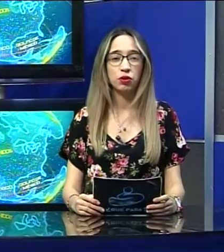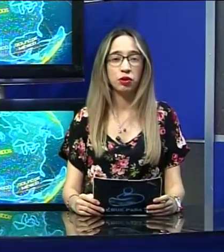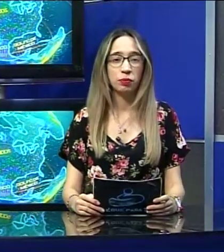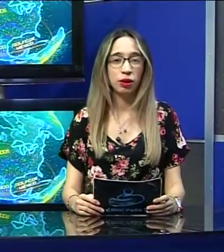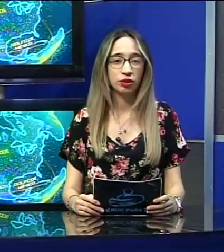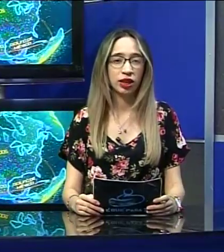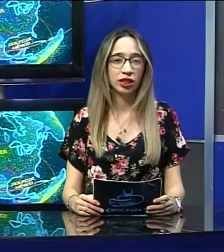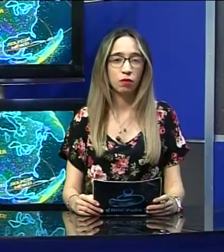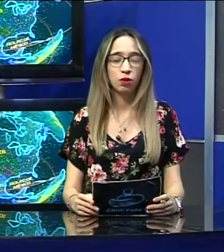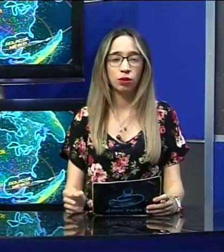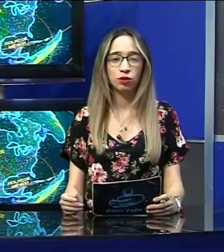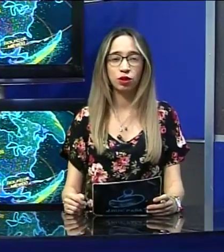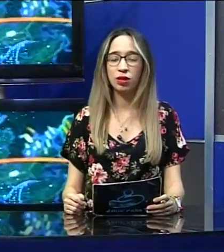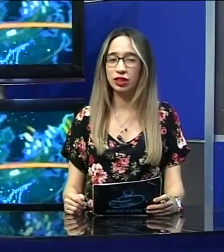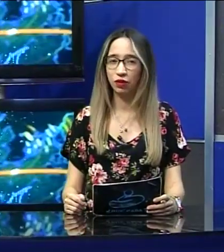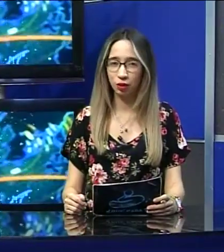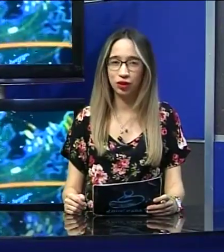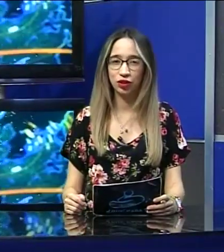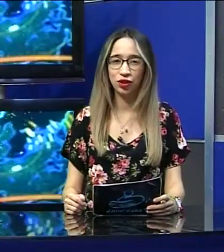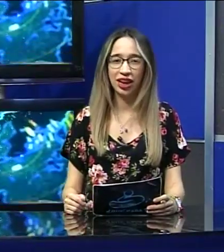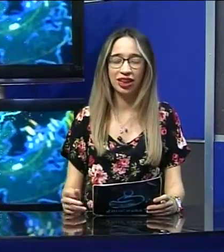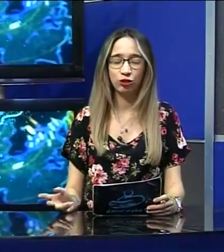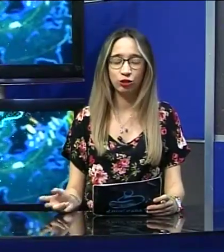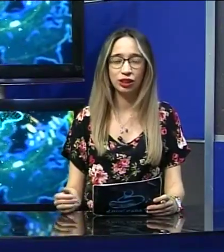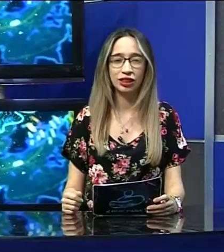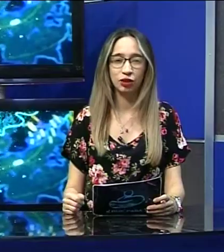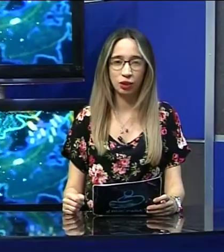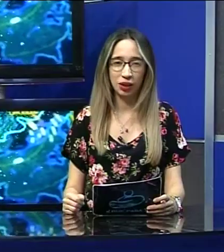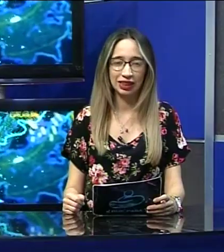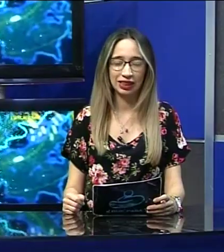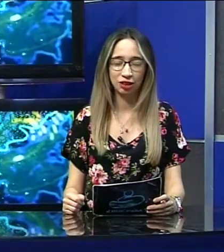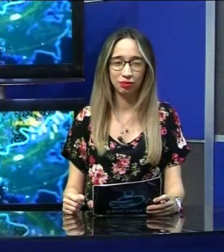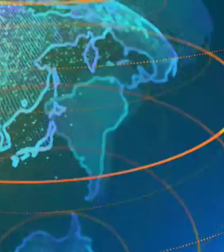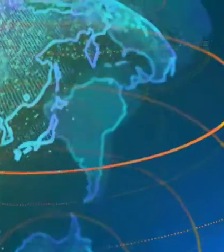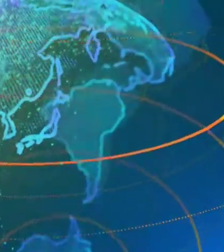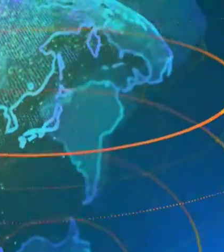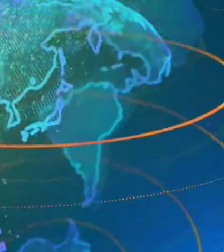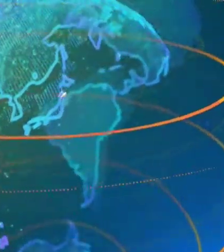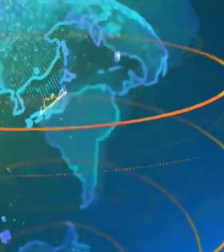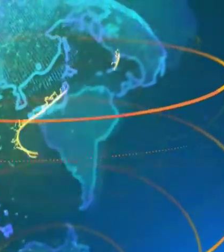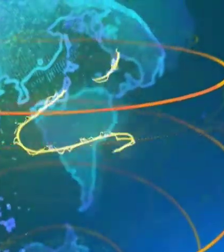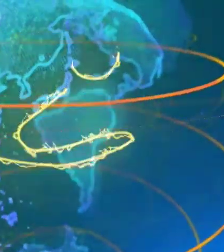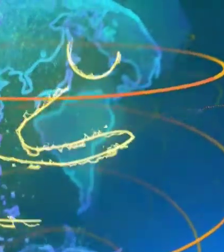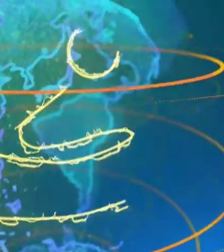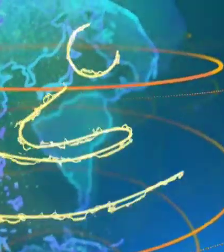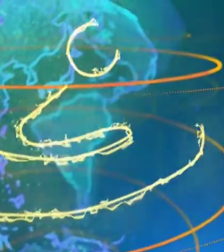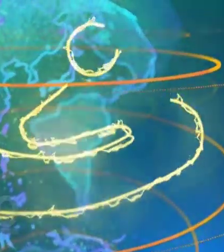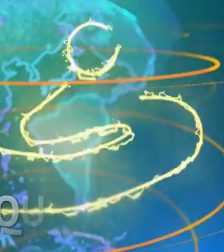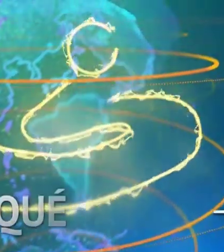Vamos a una nueva pausa y ya volvemos con más información en su noticiero que pasa.